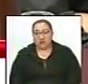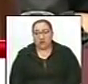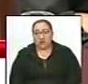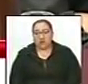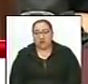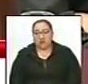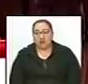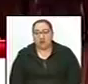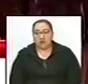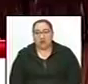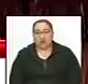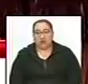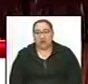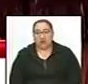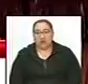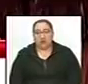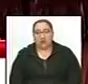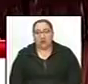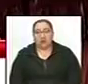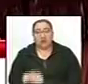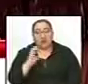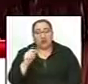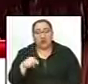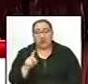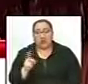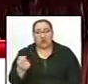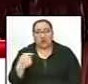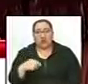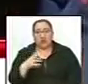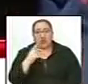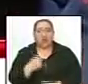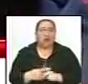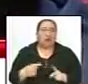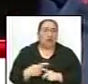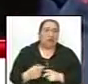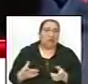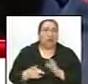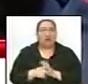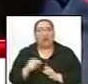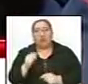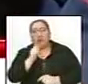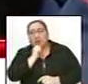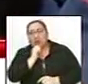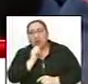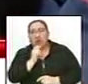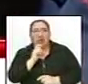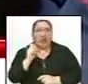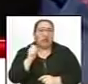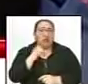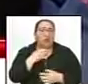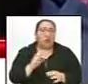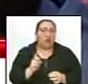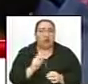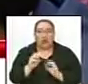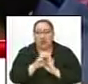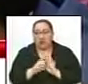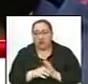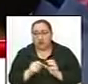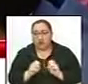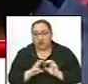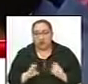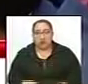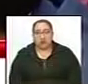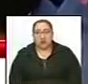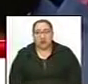Ceballos. Congresista Mantilla. Yo creo que aquí no hay que venir con medias verdades de derecho privado o de derecho público. Acá la Constitución es muy